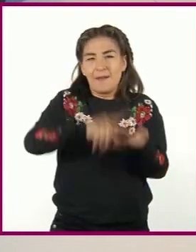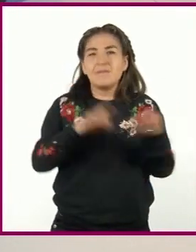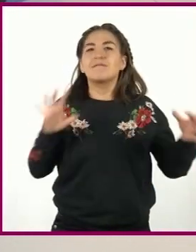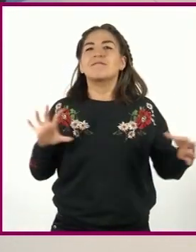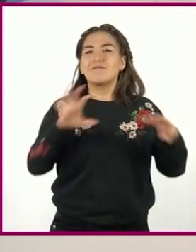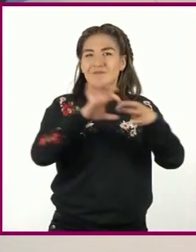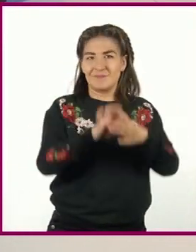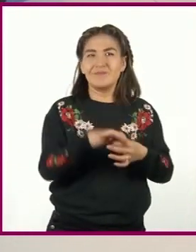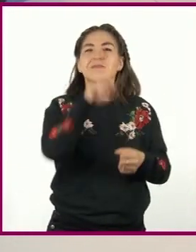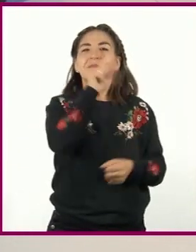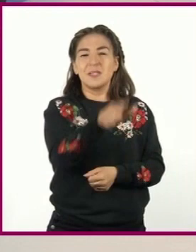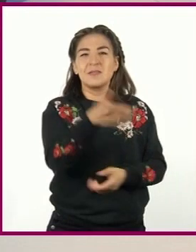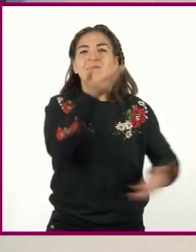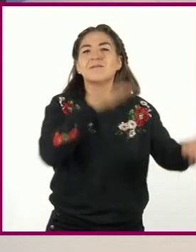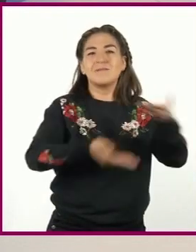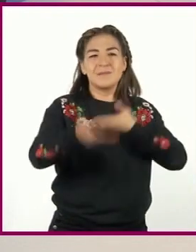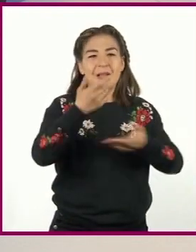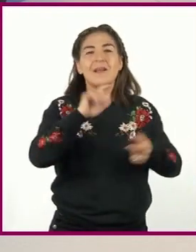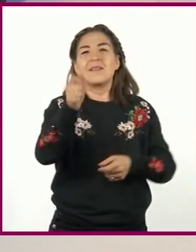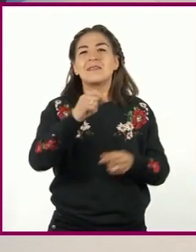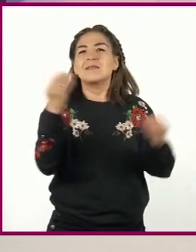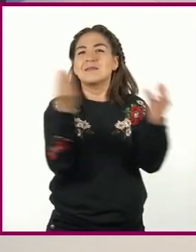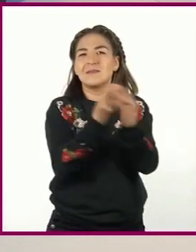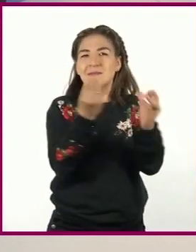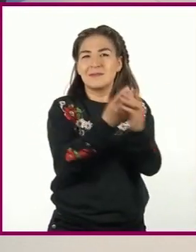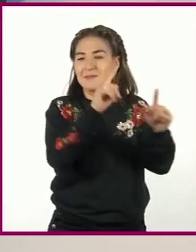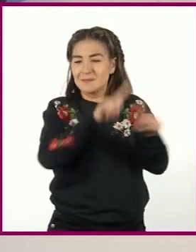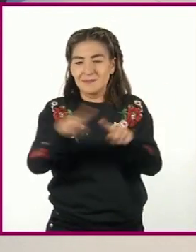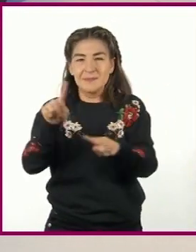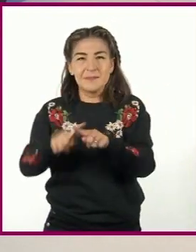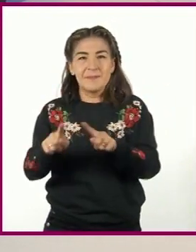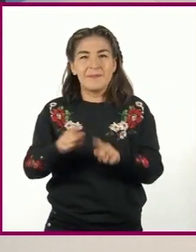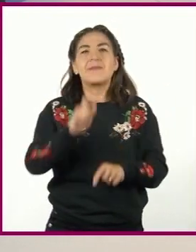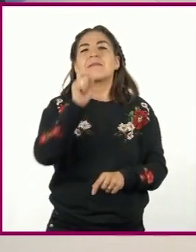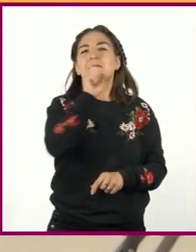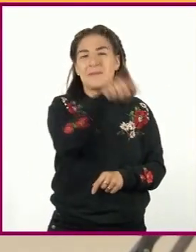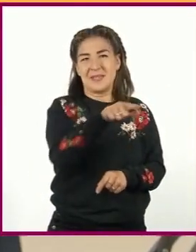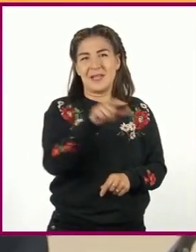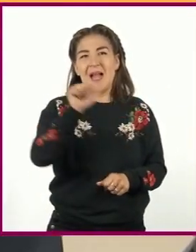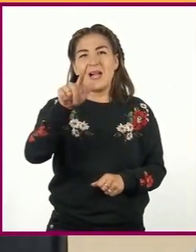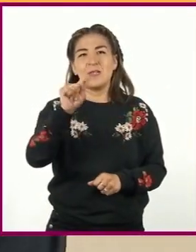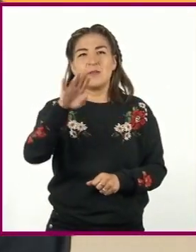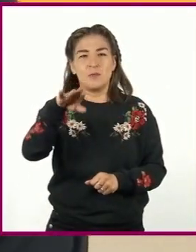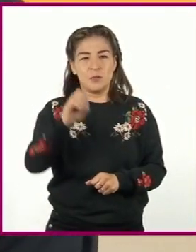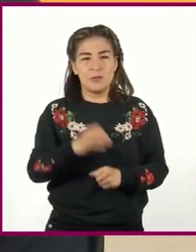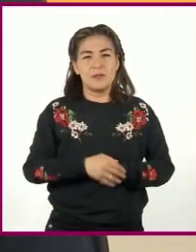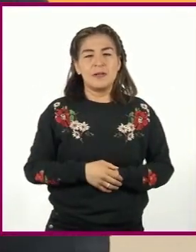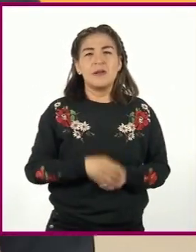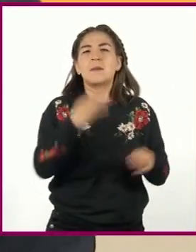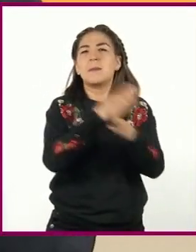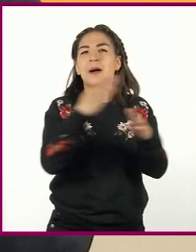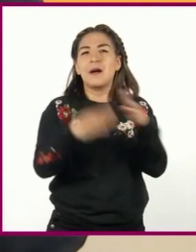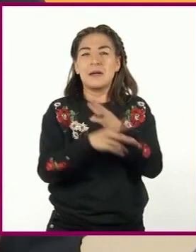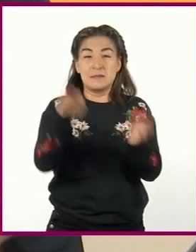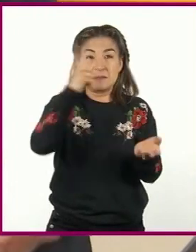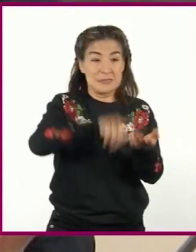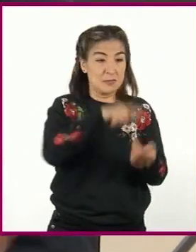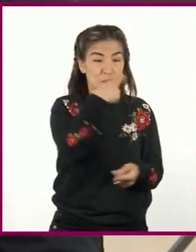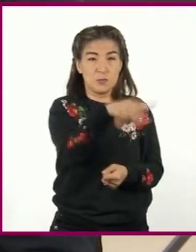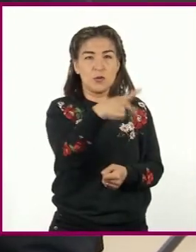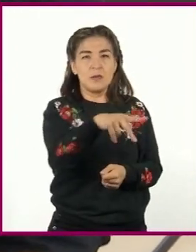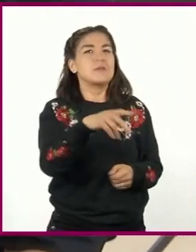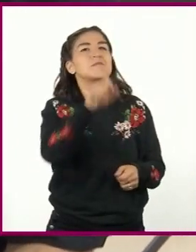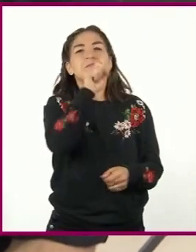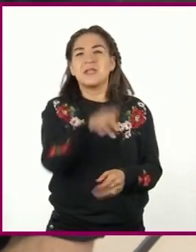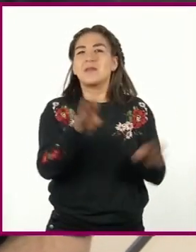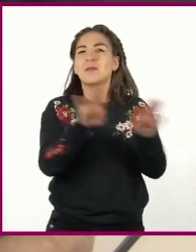directa con la interacción de las partículas que componen al átomo. La materia eléctricamente neutra tiene igual cantidad